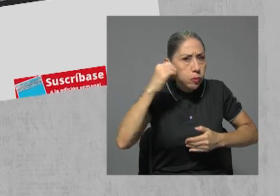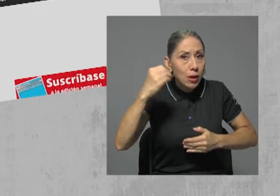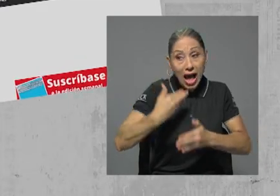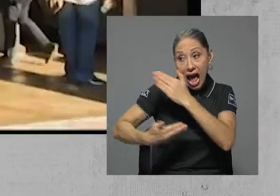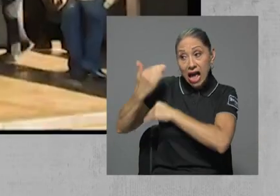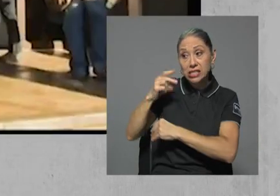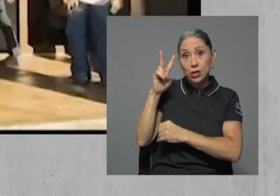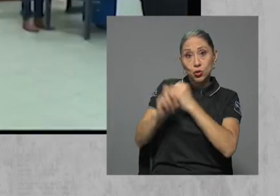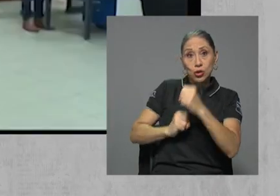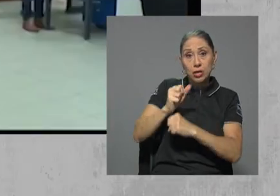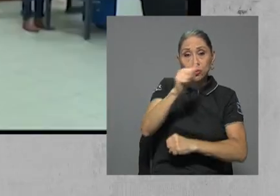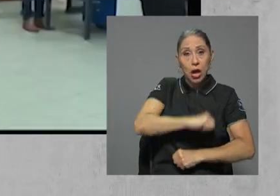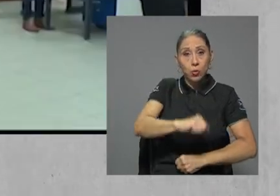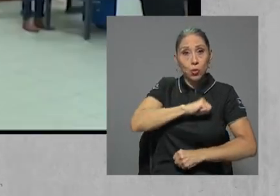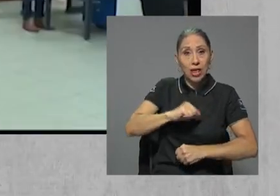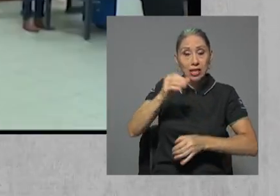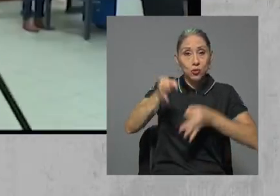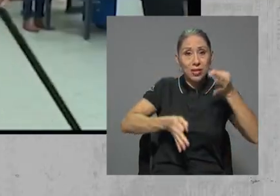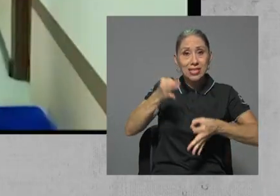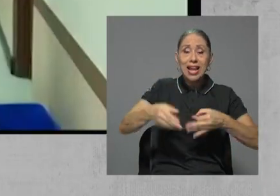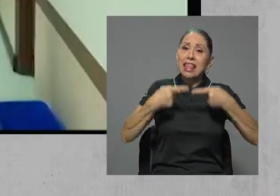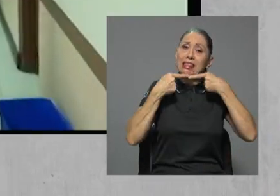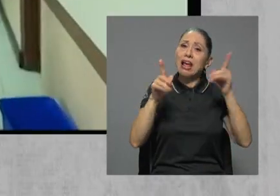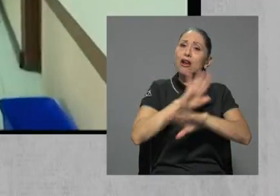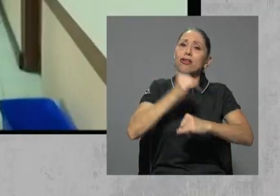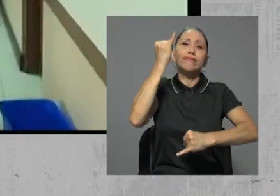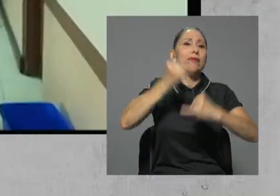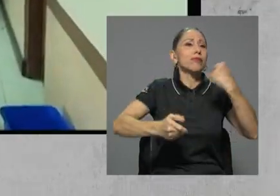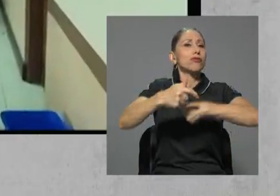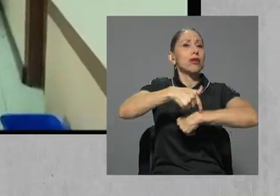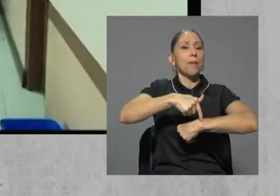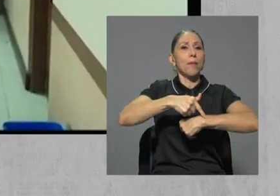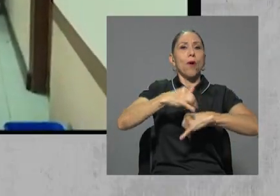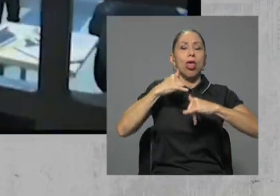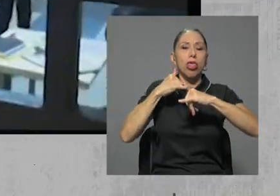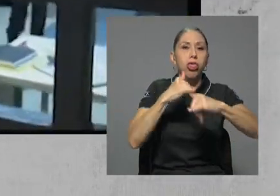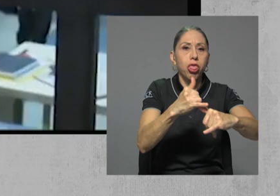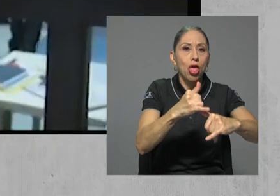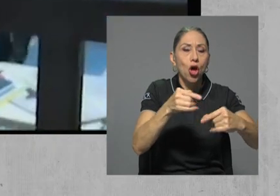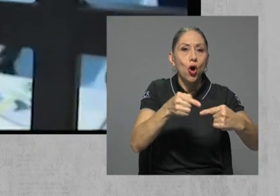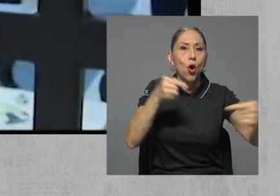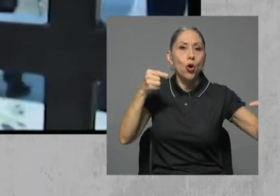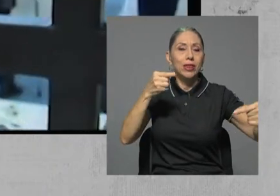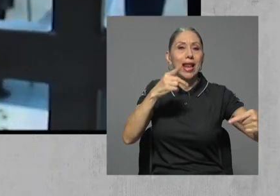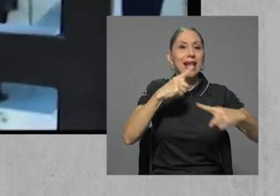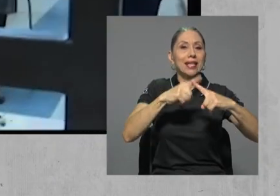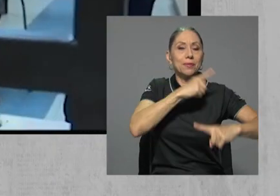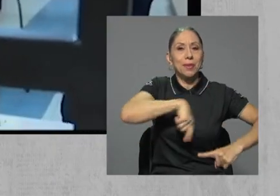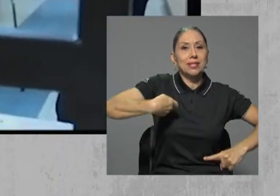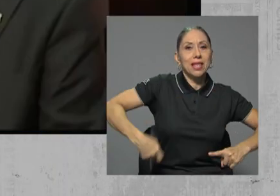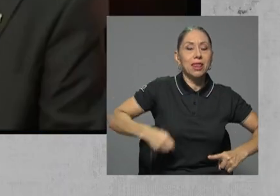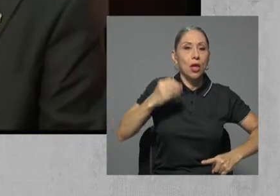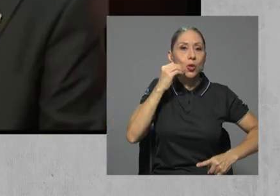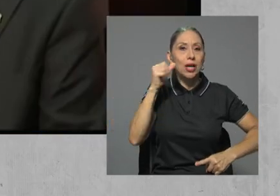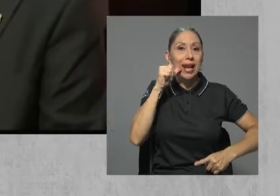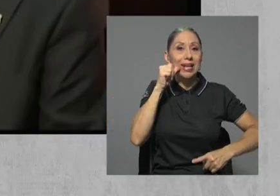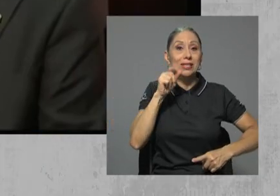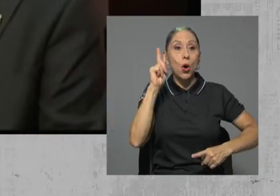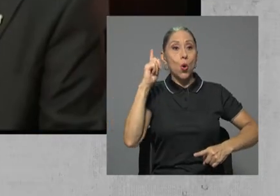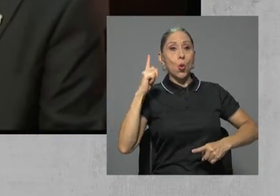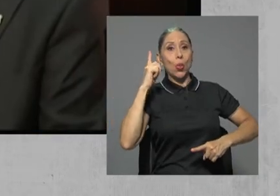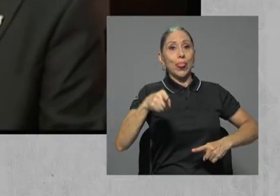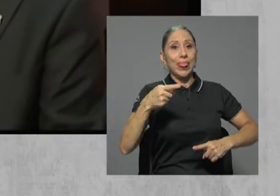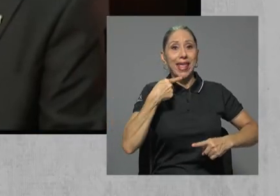las autoridades judiciales declararon prescrita la causa penal contra el ex presidente oscar arias por un decreto suyo a favor del interés